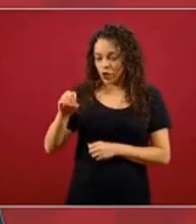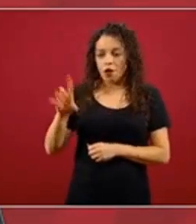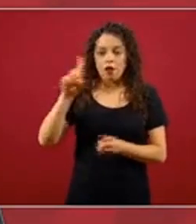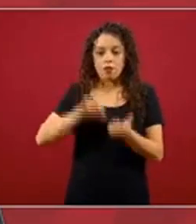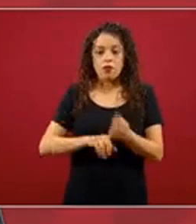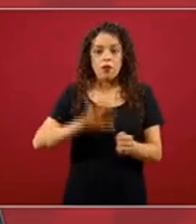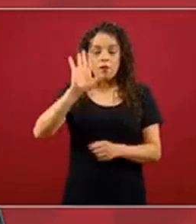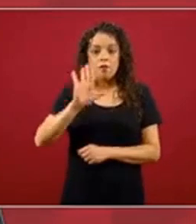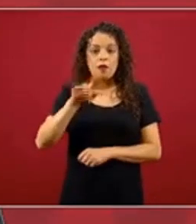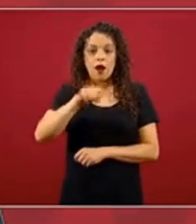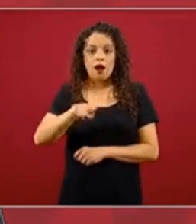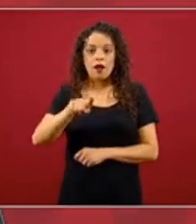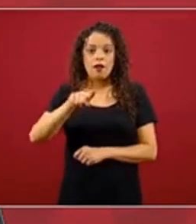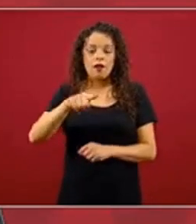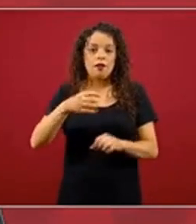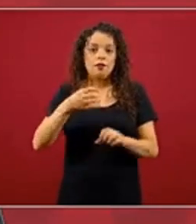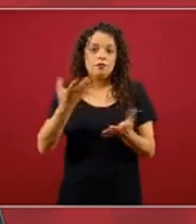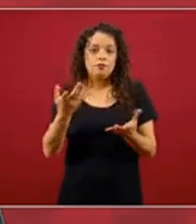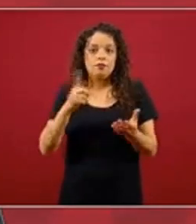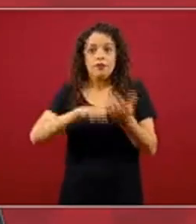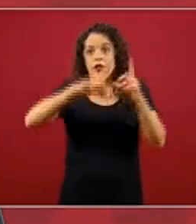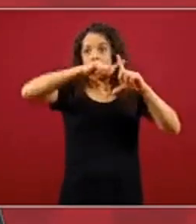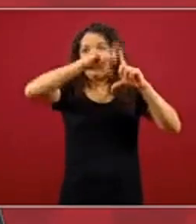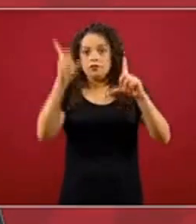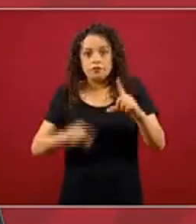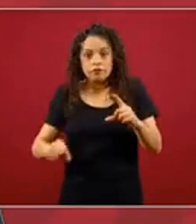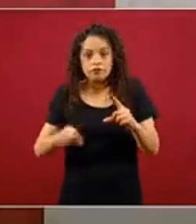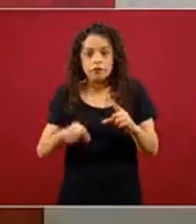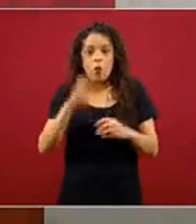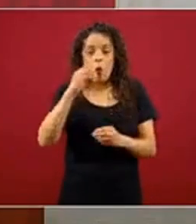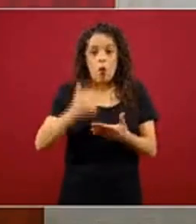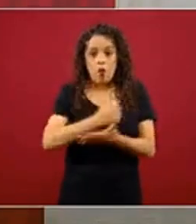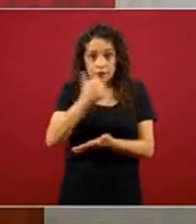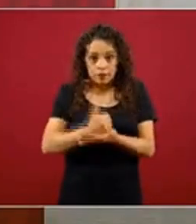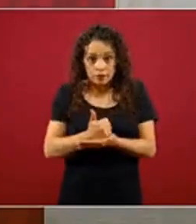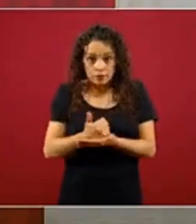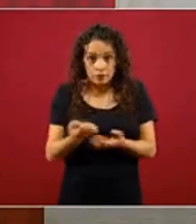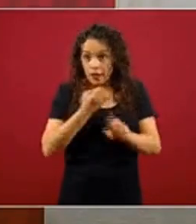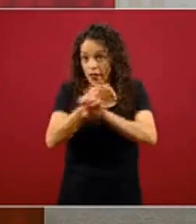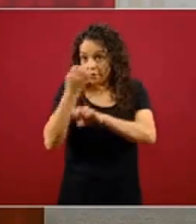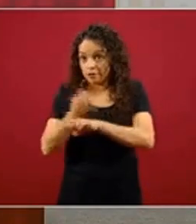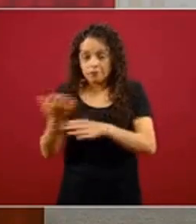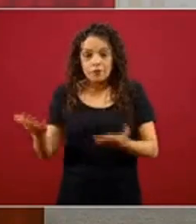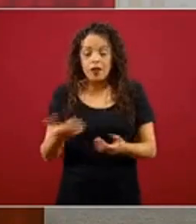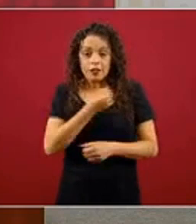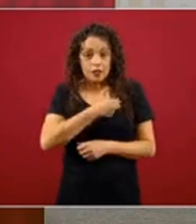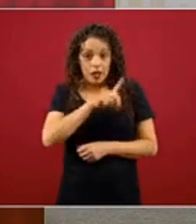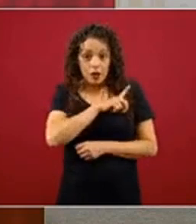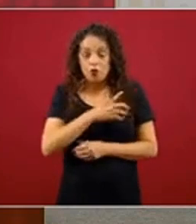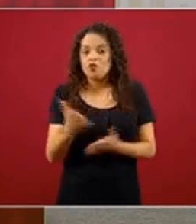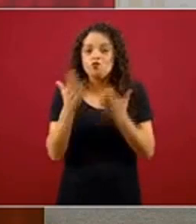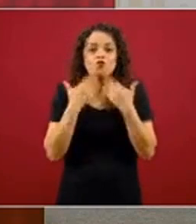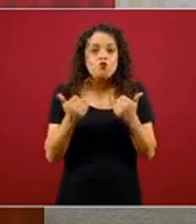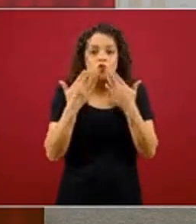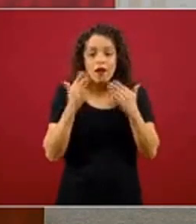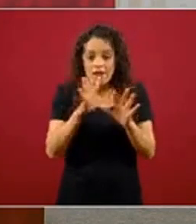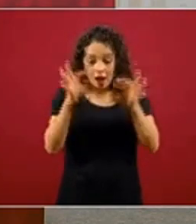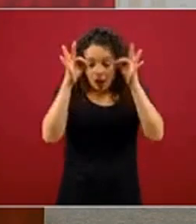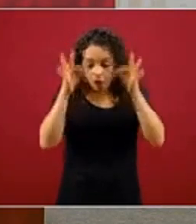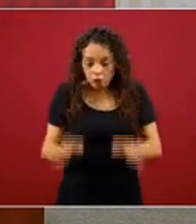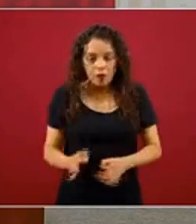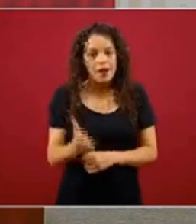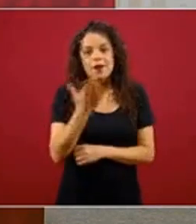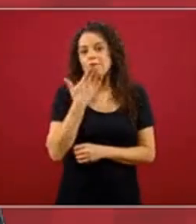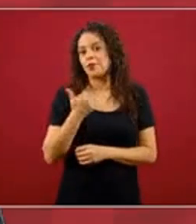la Ciudad de México. Pero la Ciudad de México en sí misma no tiene un laboratorio estatal de salud pública formalmente constituido.